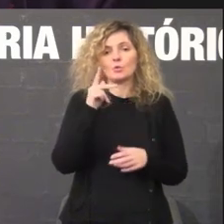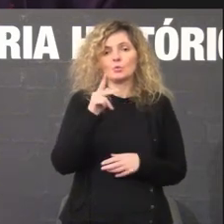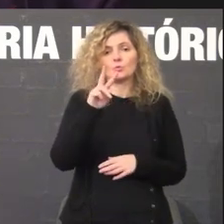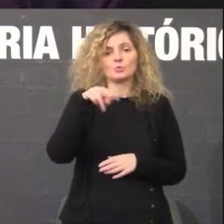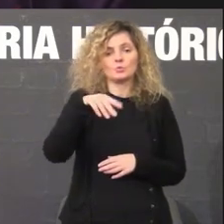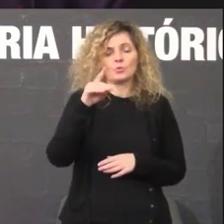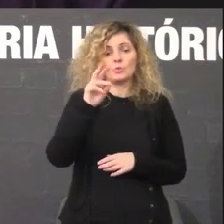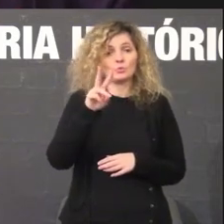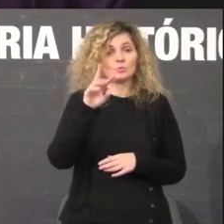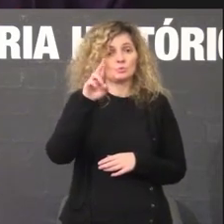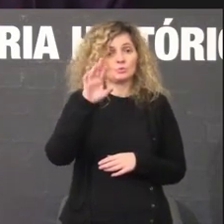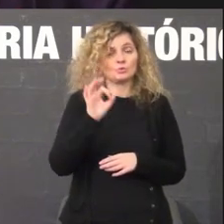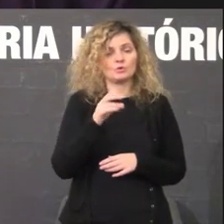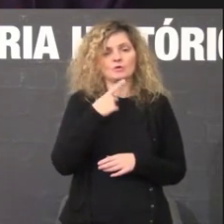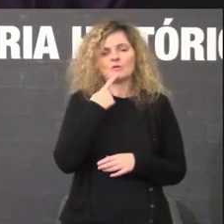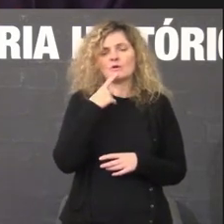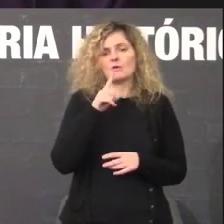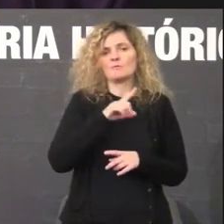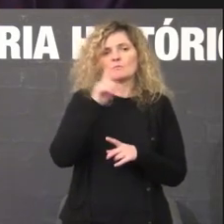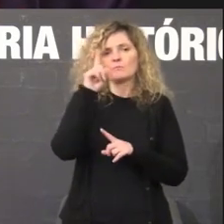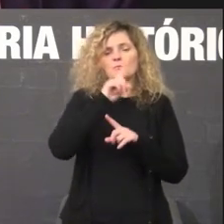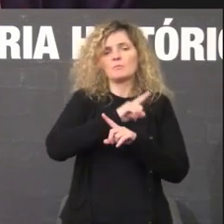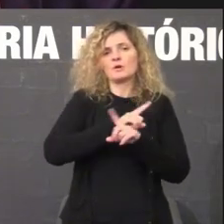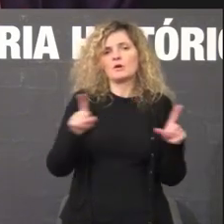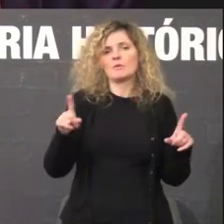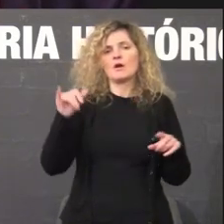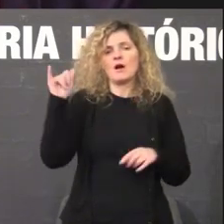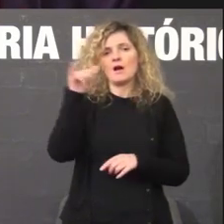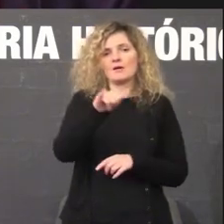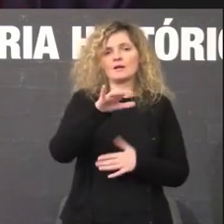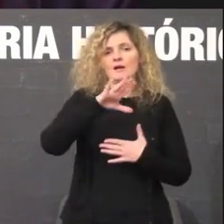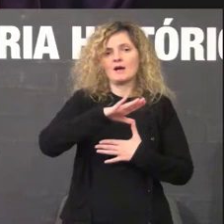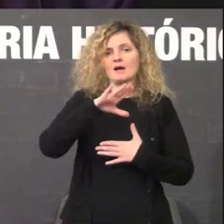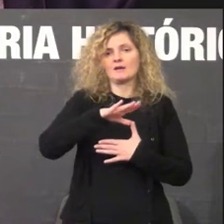en el 73, prohibió el sobrevuelo de los aviones americanos